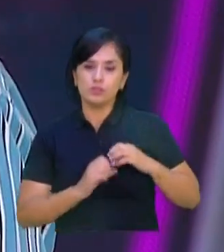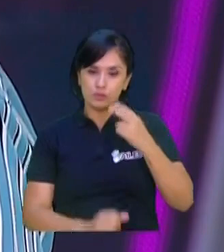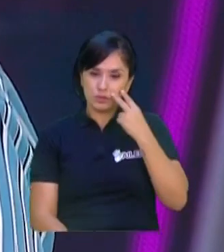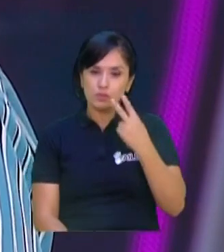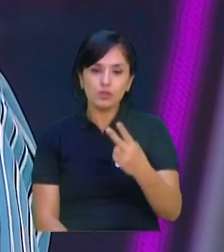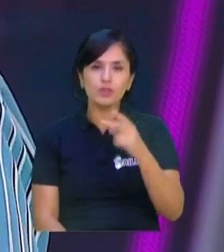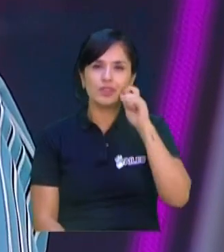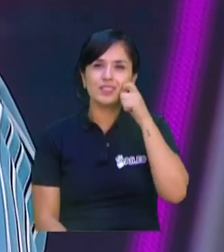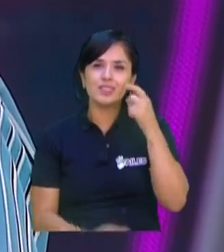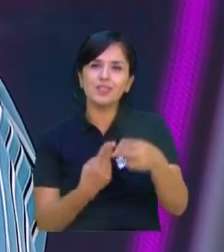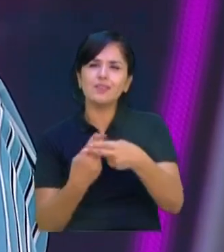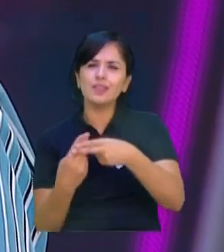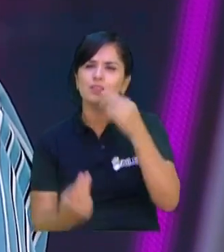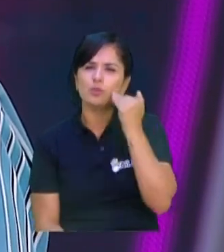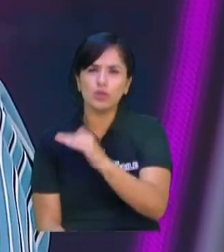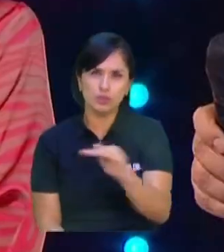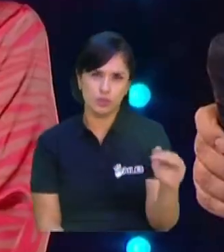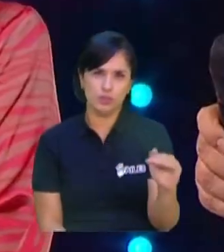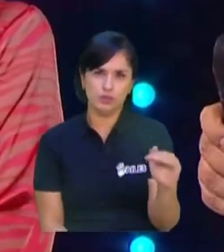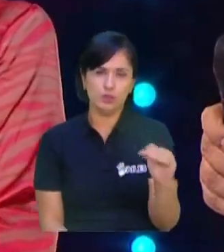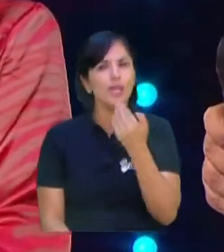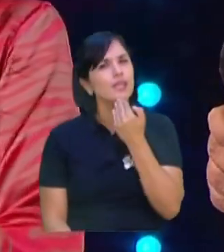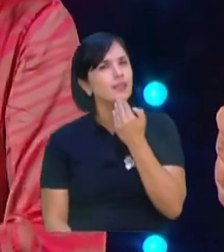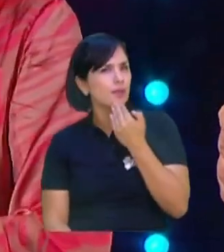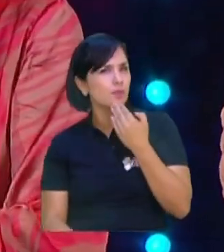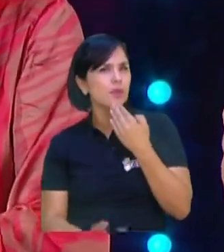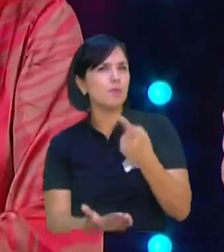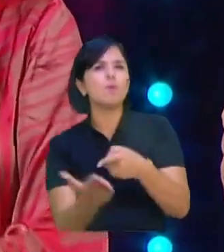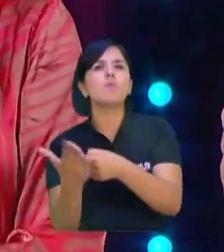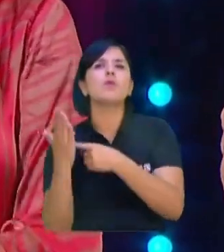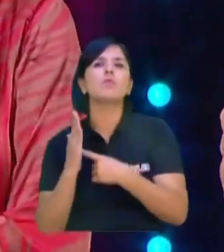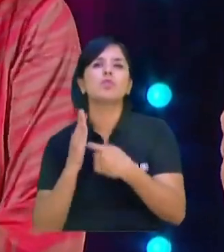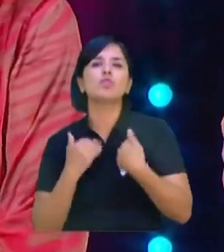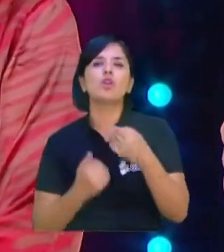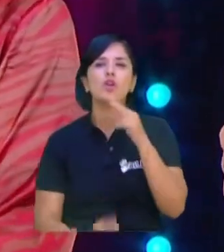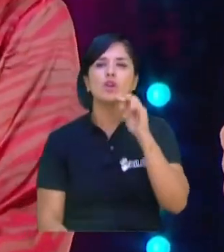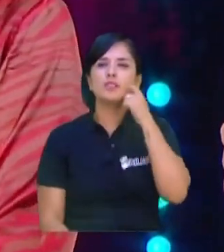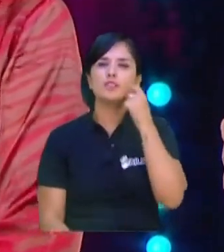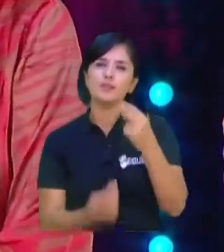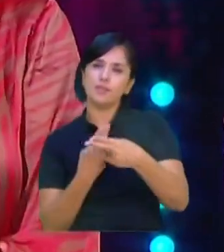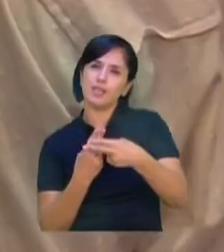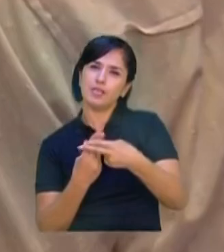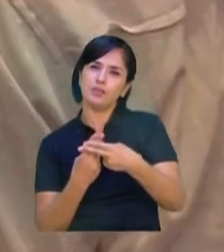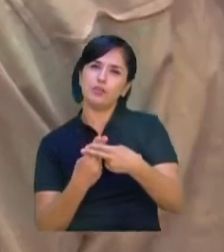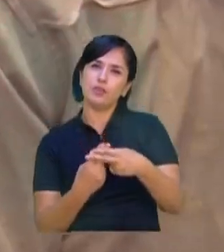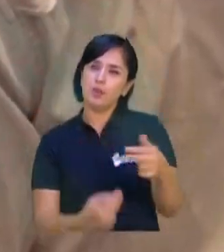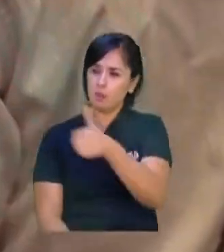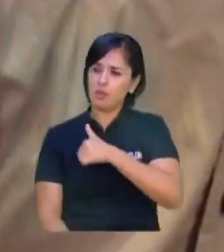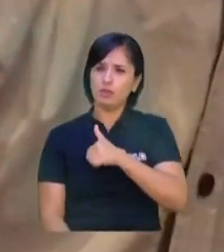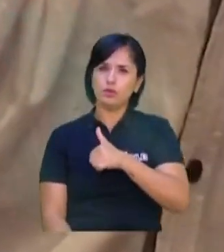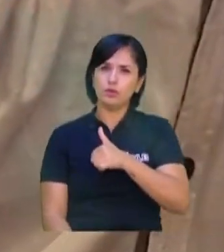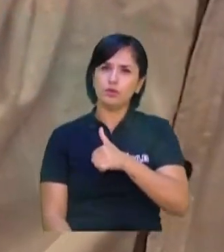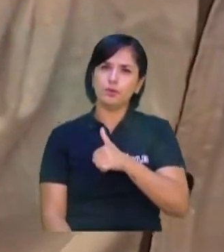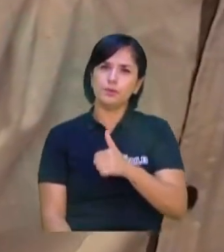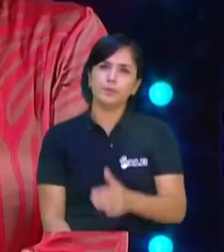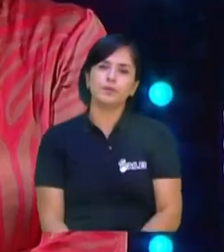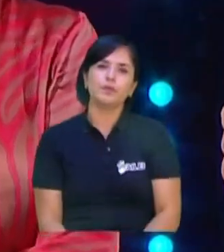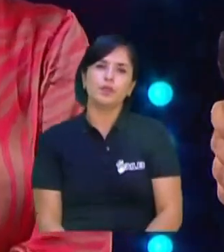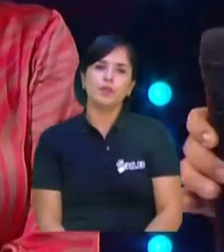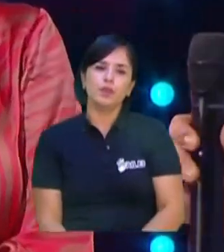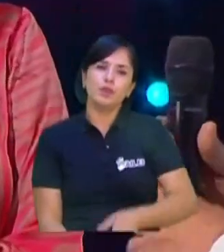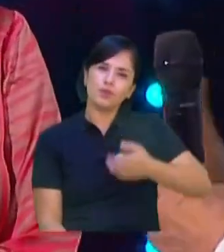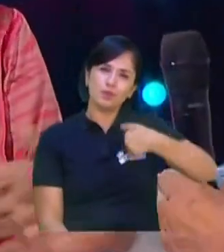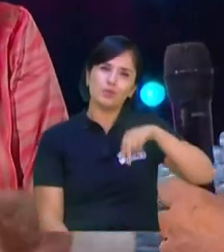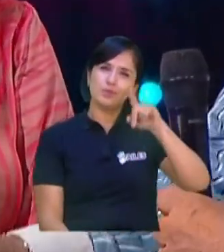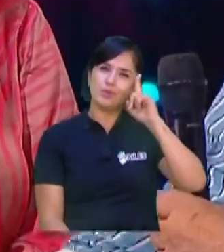y lo que significa para todos nosotros. Yo creo que nos saca lo mejor de cada uno. Así que, Mario, no es la mitad de la vida, pero estamos cerca, dedicados a la